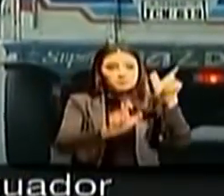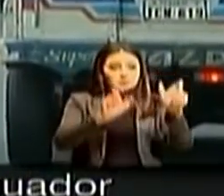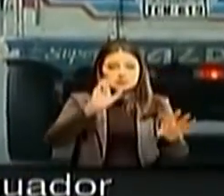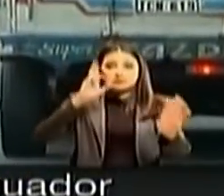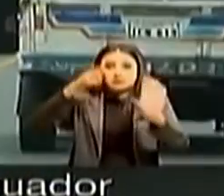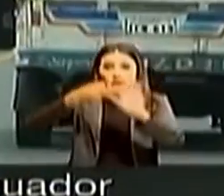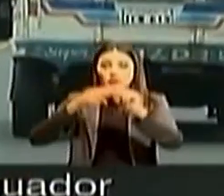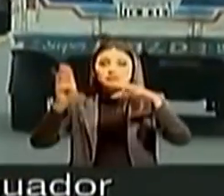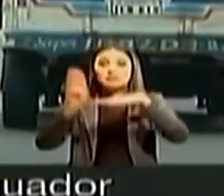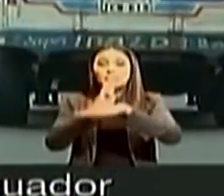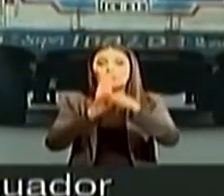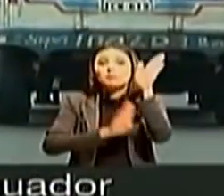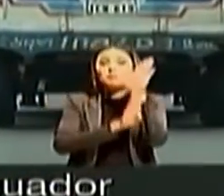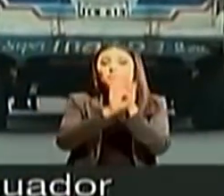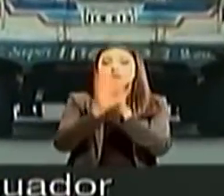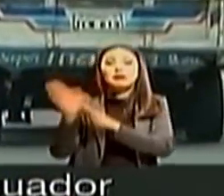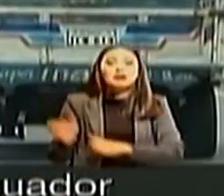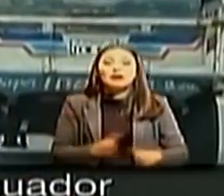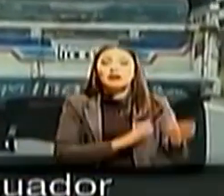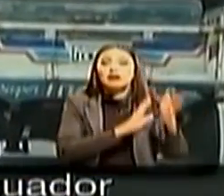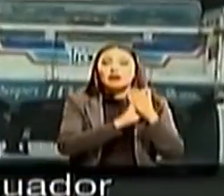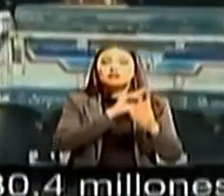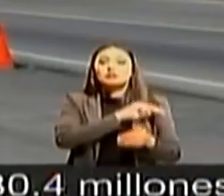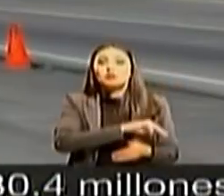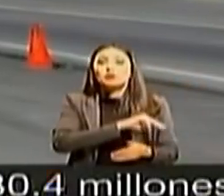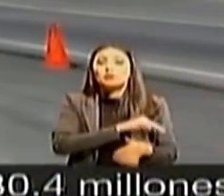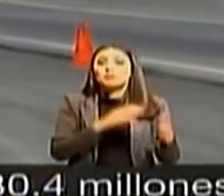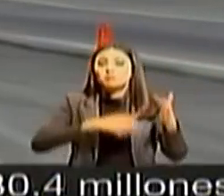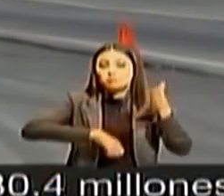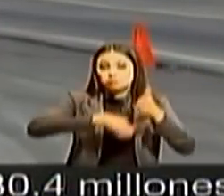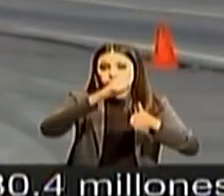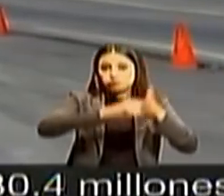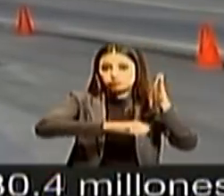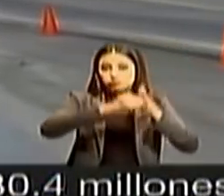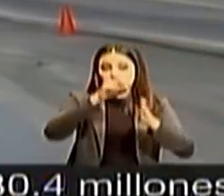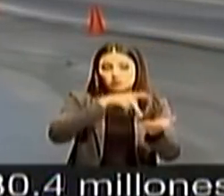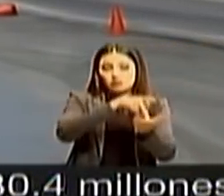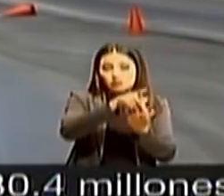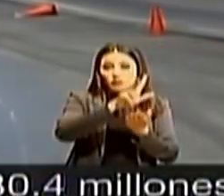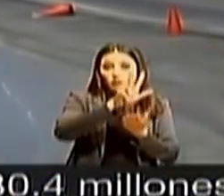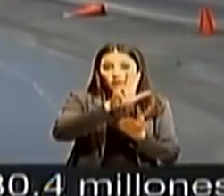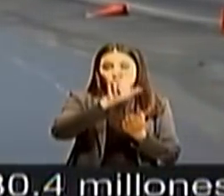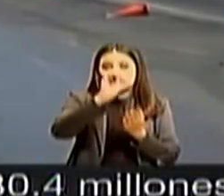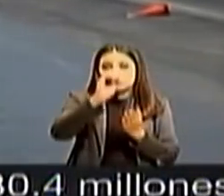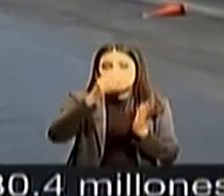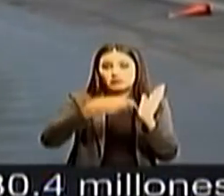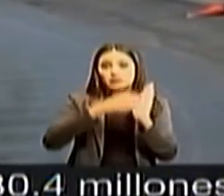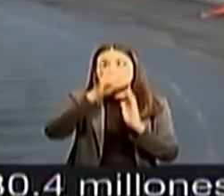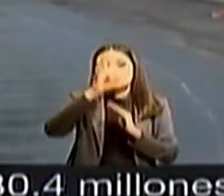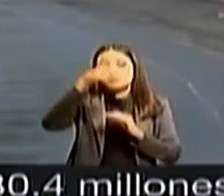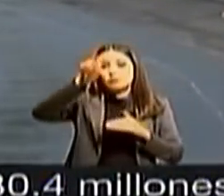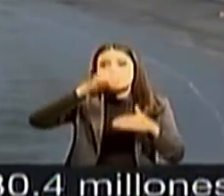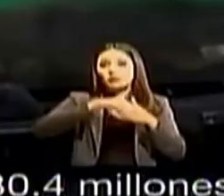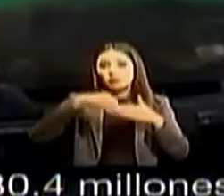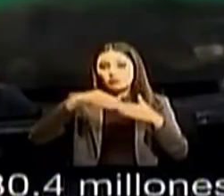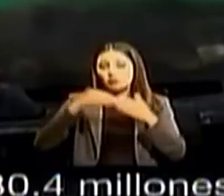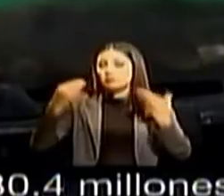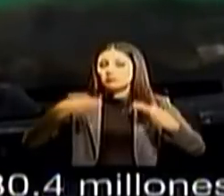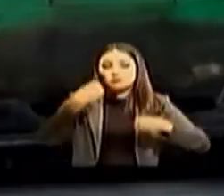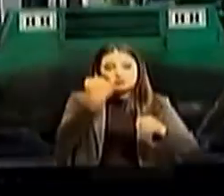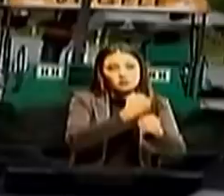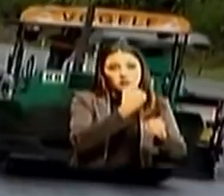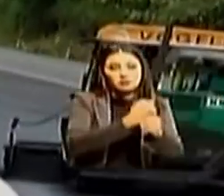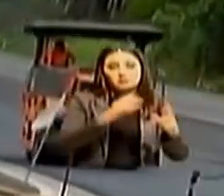El Banco de Desarrollo del Ecuador y el GAD Provincial suscribieron un convenio de financiamiento por 30.4 millones de dólares para ejecutar